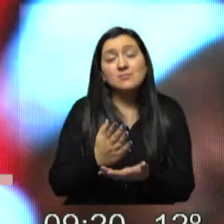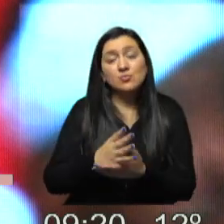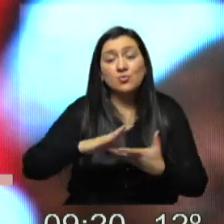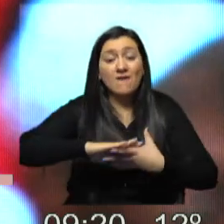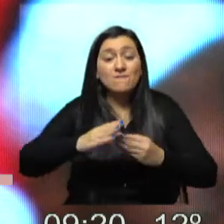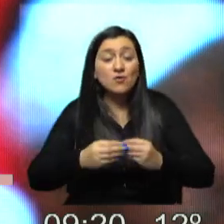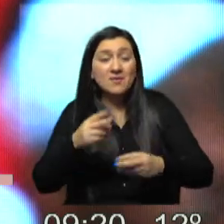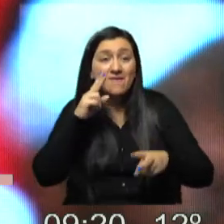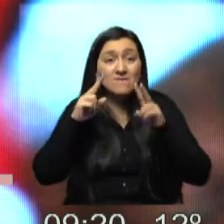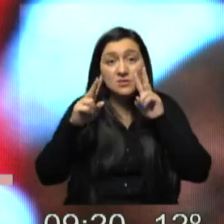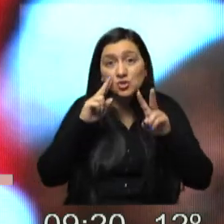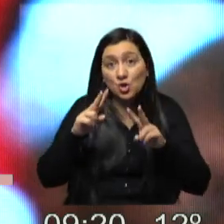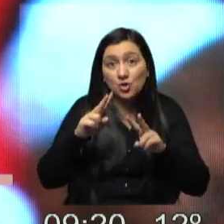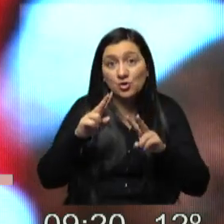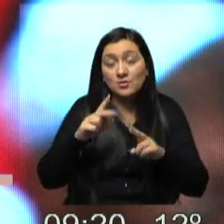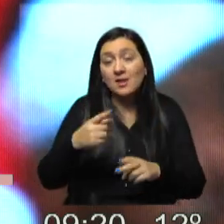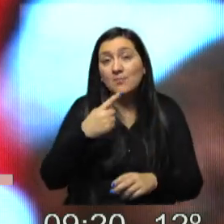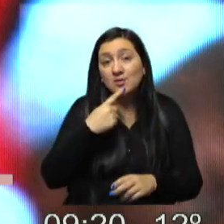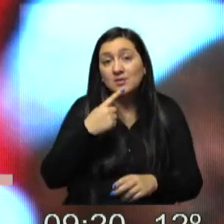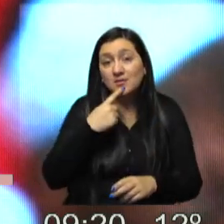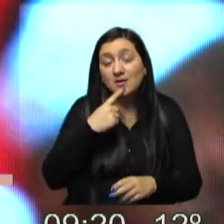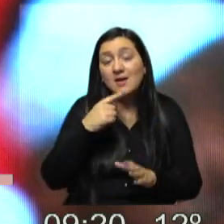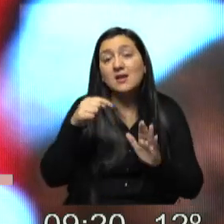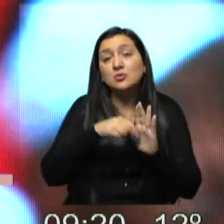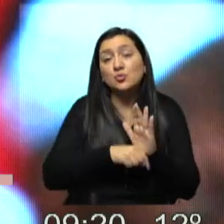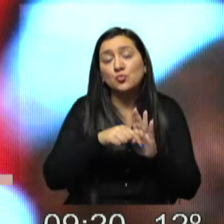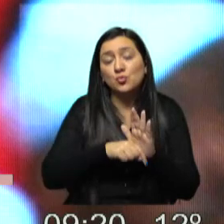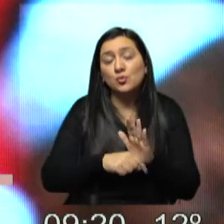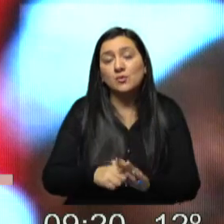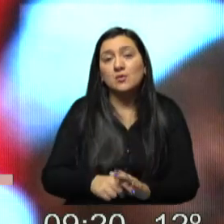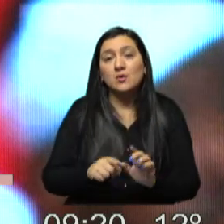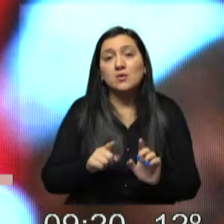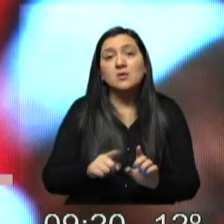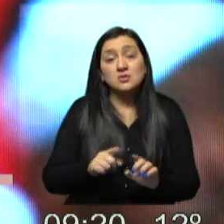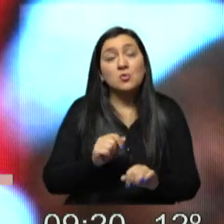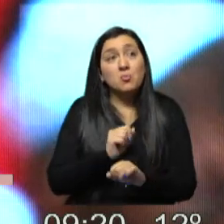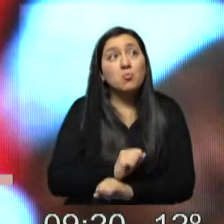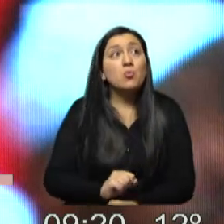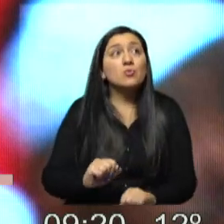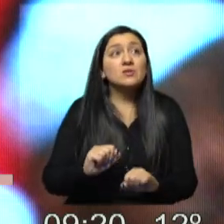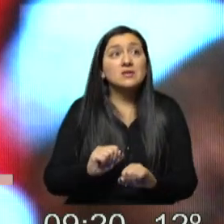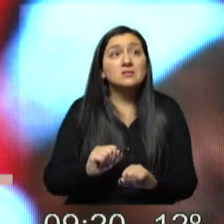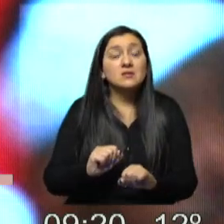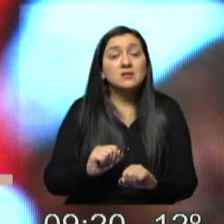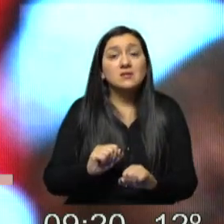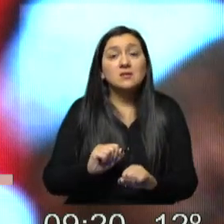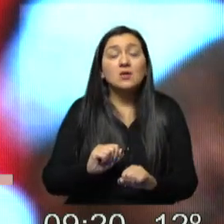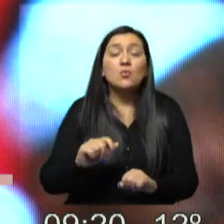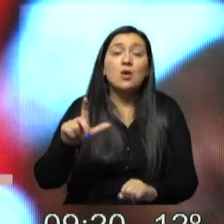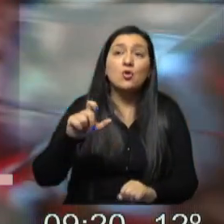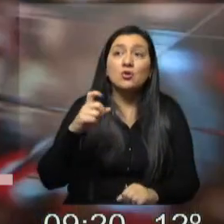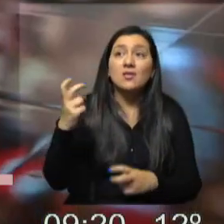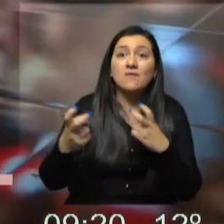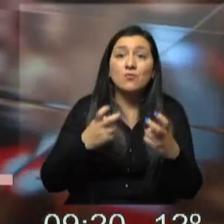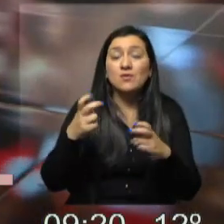visión de política con los pies en la región y la mirada en el sur global. Y eso implica una revalorización del espacio regional y una lógica de búsqueda